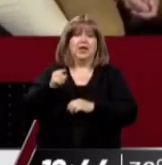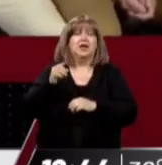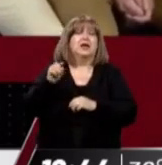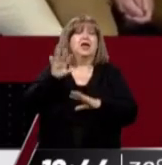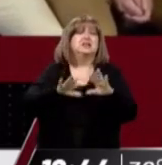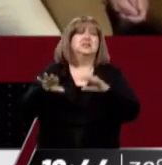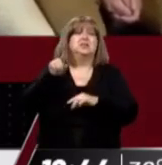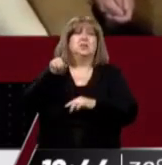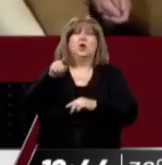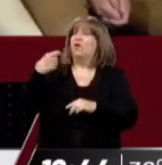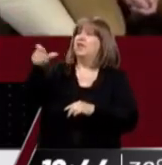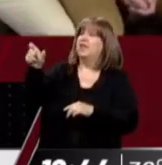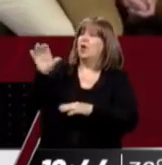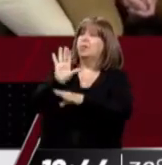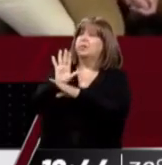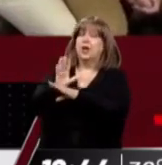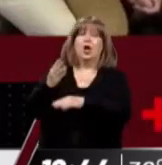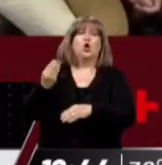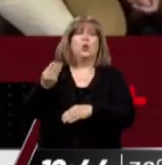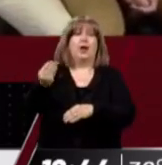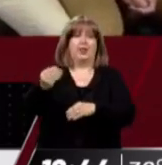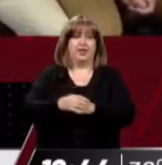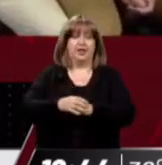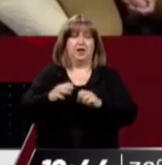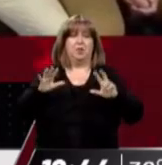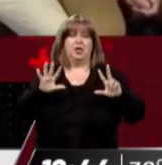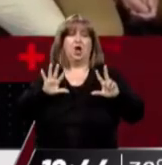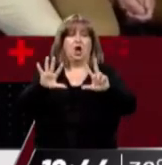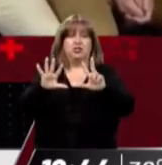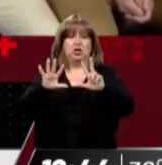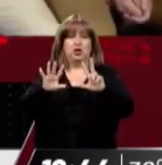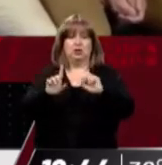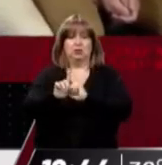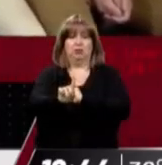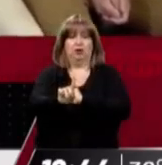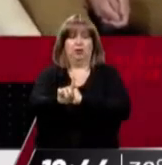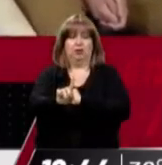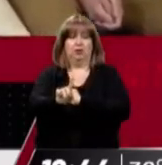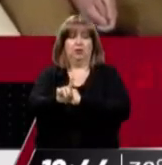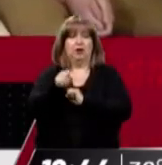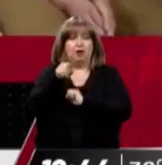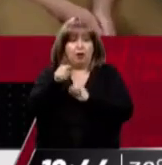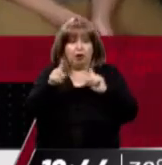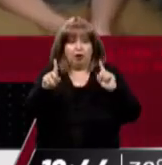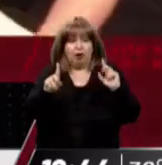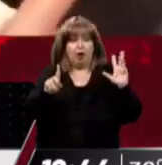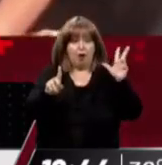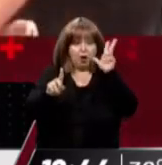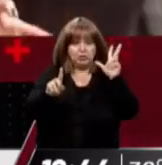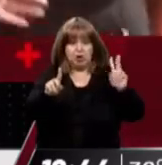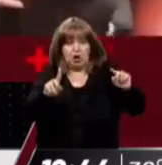hice una descripción de lo que se ve en los videos. Los peritos vinieron como Favaloro y se fueron como Opinión, no sé cómo se fueron. Así